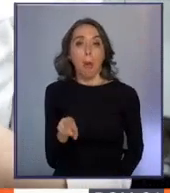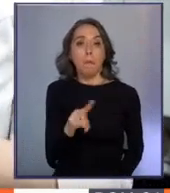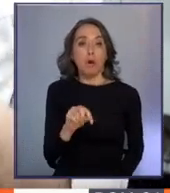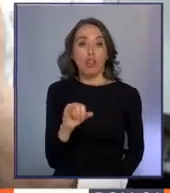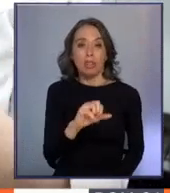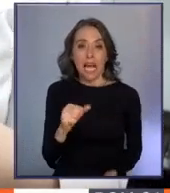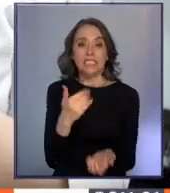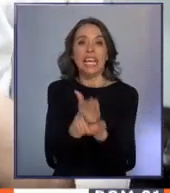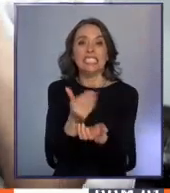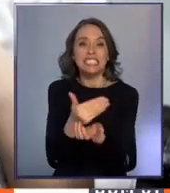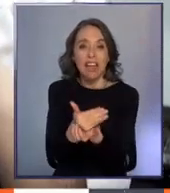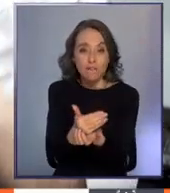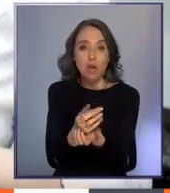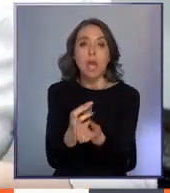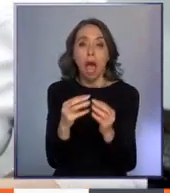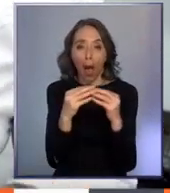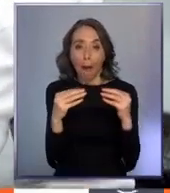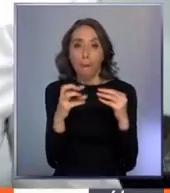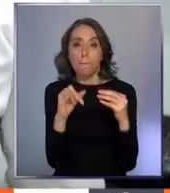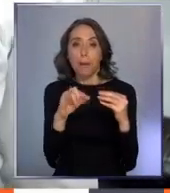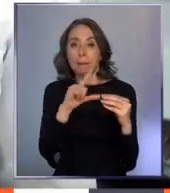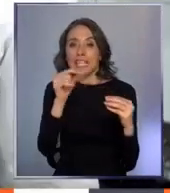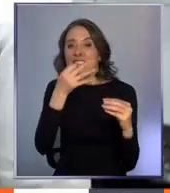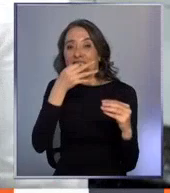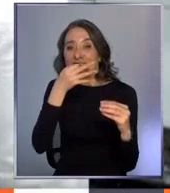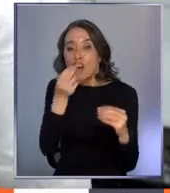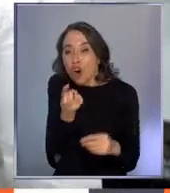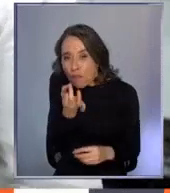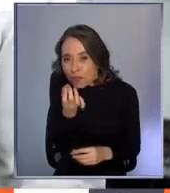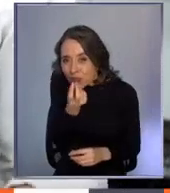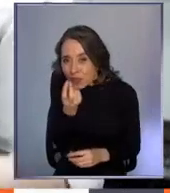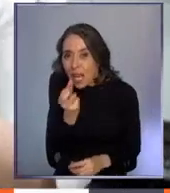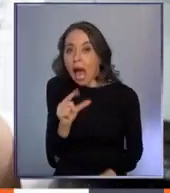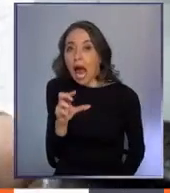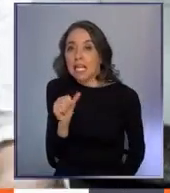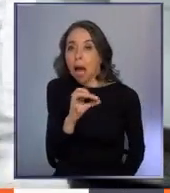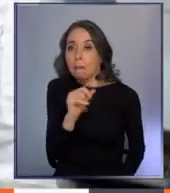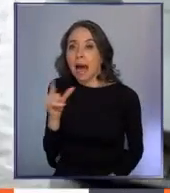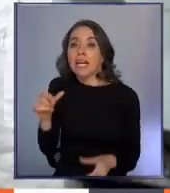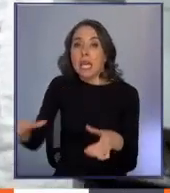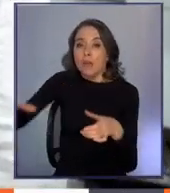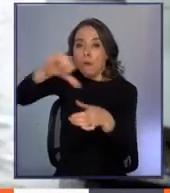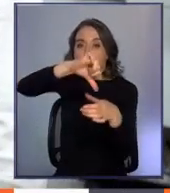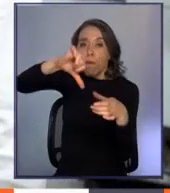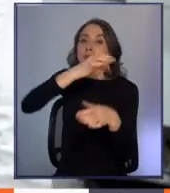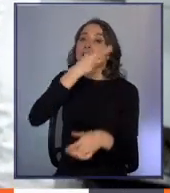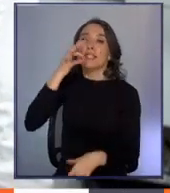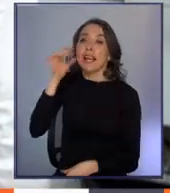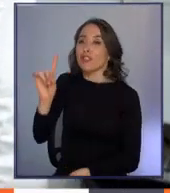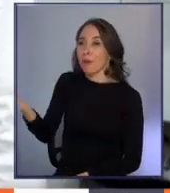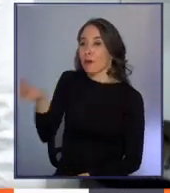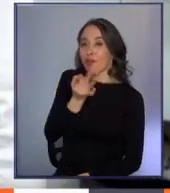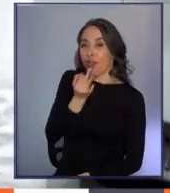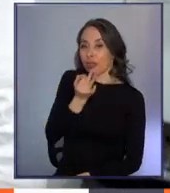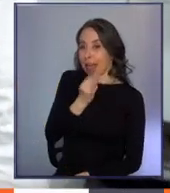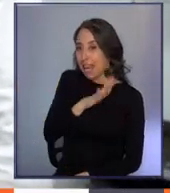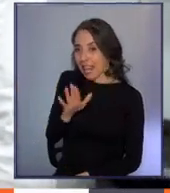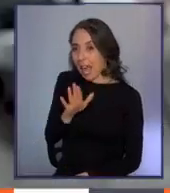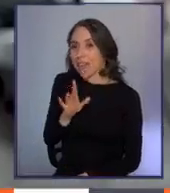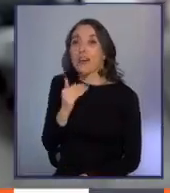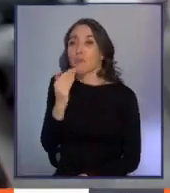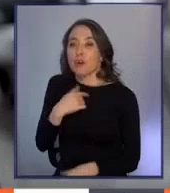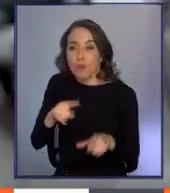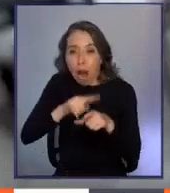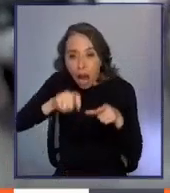cebolla, pepinillo y alcaparra. Tiene que ir siempre. Y ese aderezo secreto del cual no me van a contar nada, pero no importa porque me lo voy a